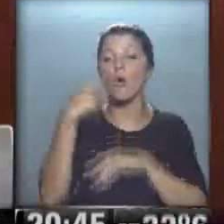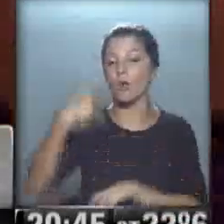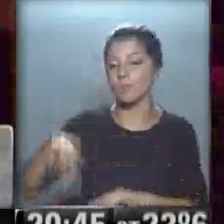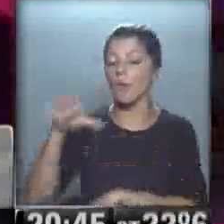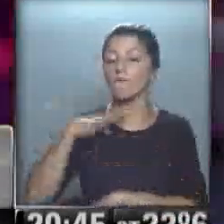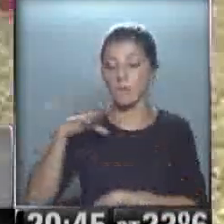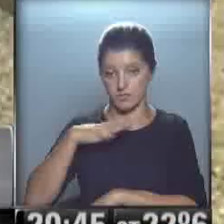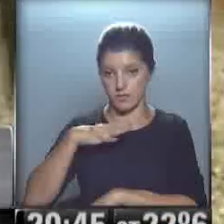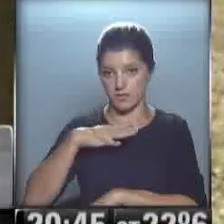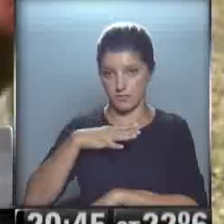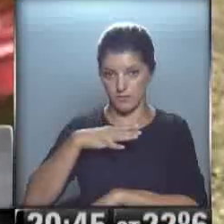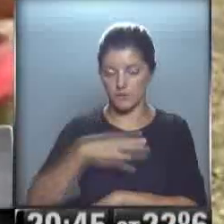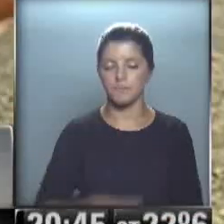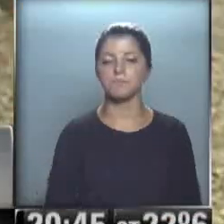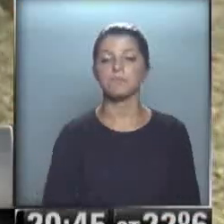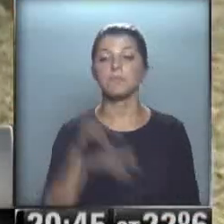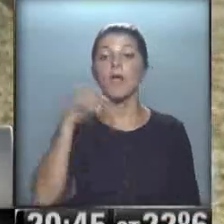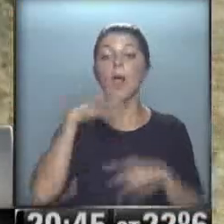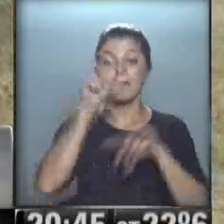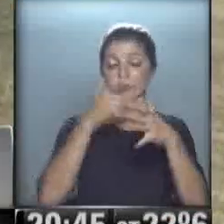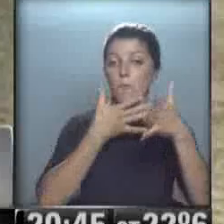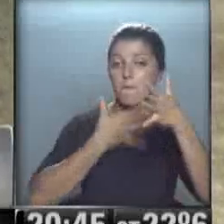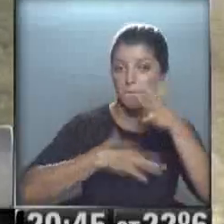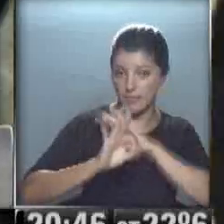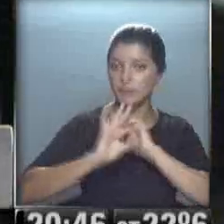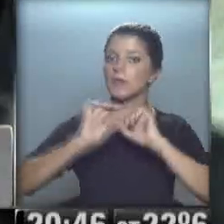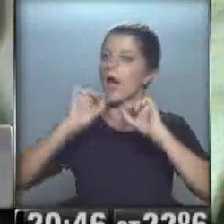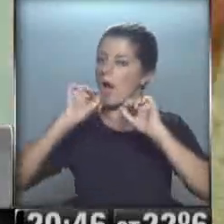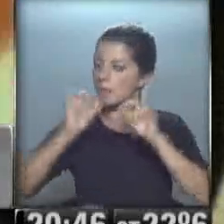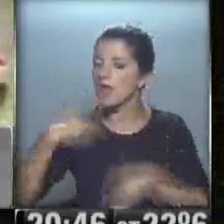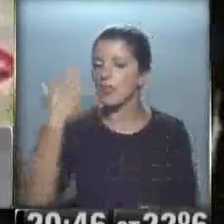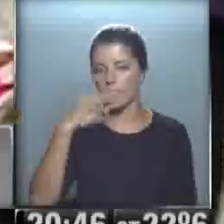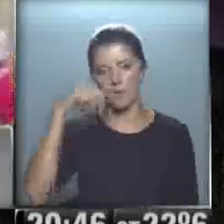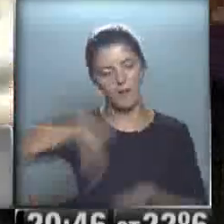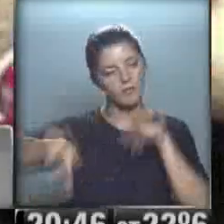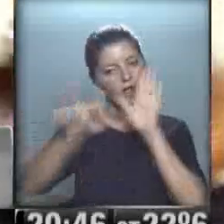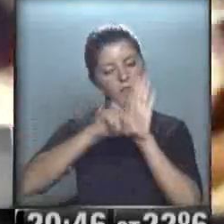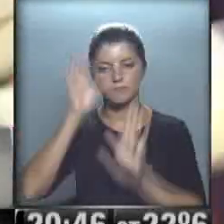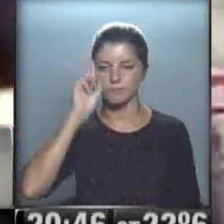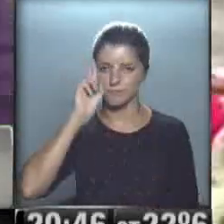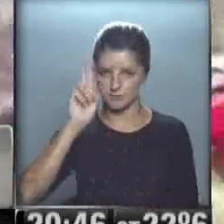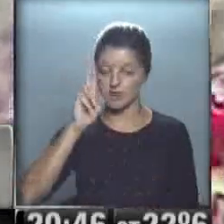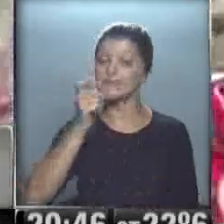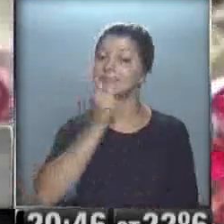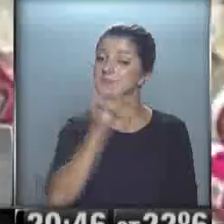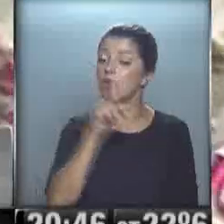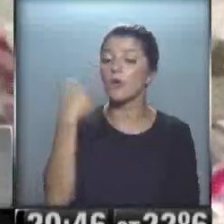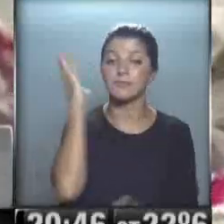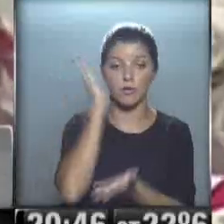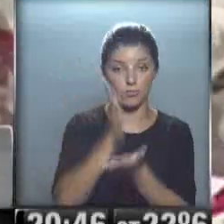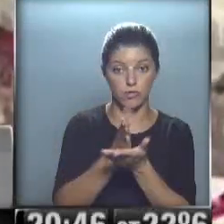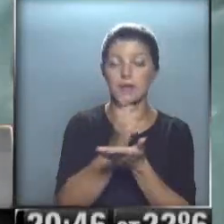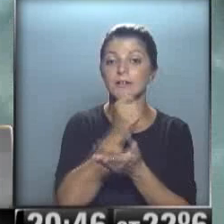desabastecimiento. Los comerciantes informales también deben adecuarse a la ley. Serán sancionados quienes